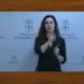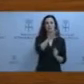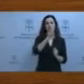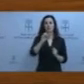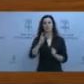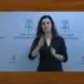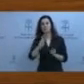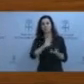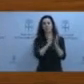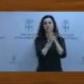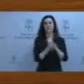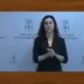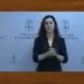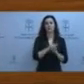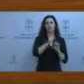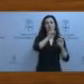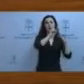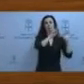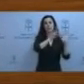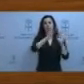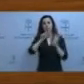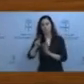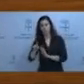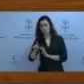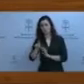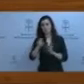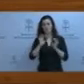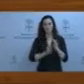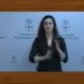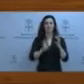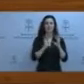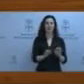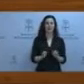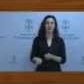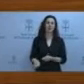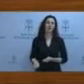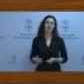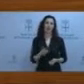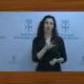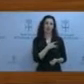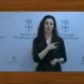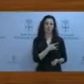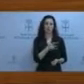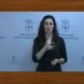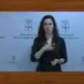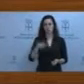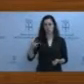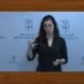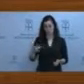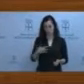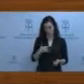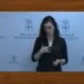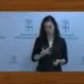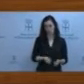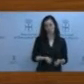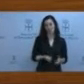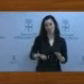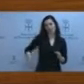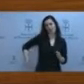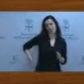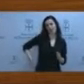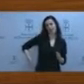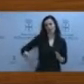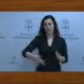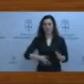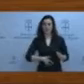a 81 en total, de pasar las actuales especialidades existentes en cardiología, neumología, nefrología y digestivo a que fueran